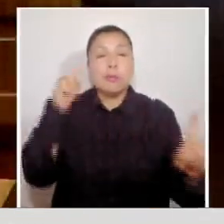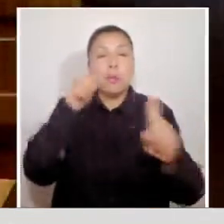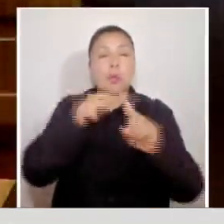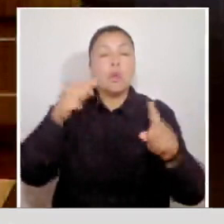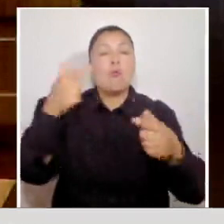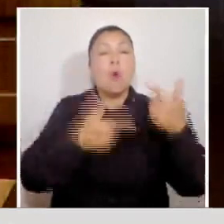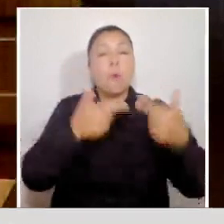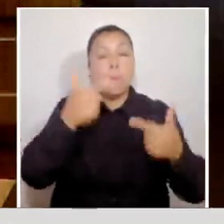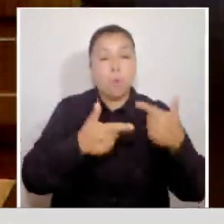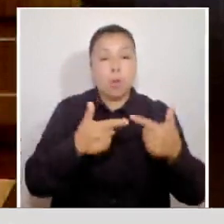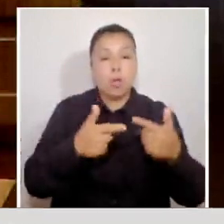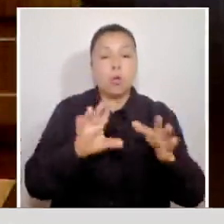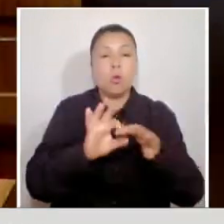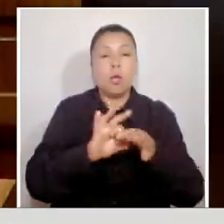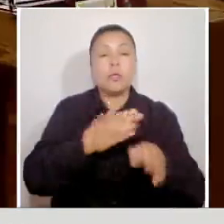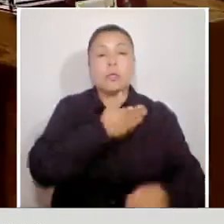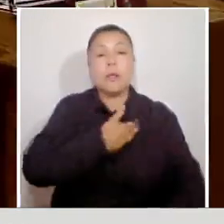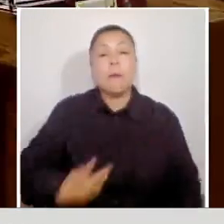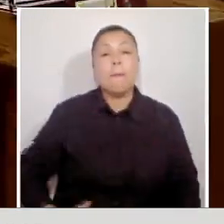gracias